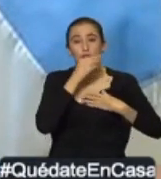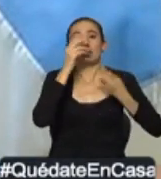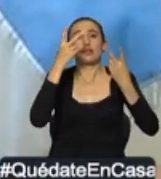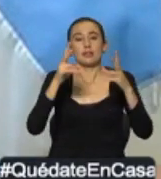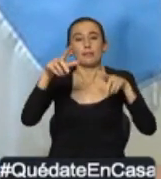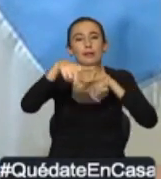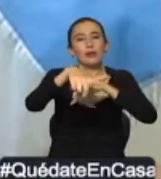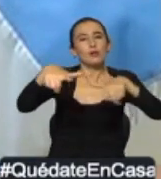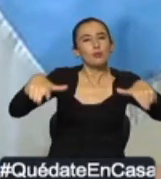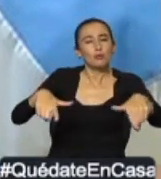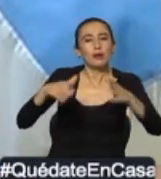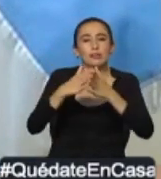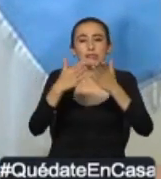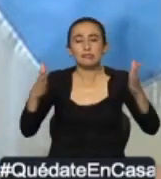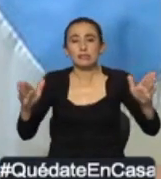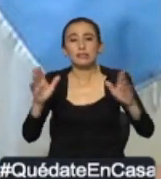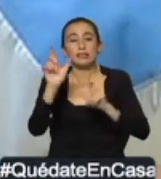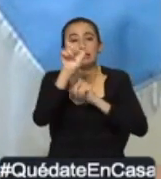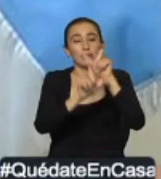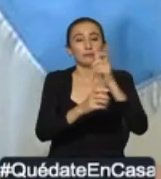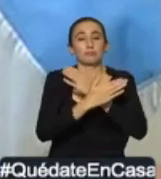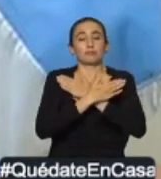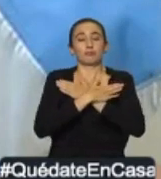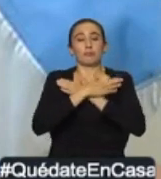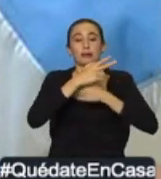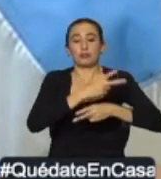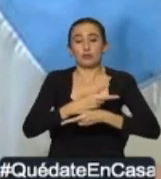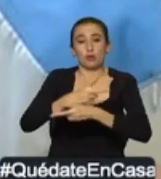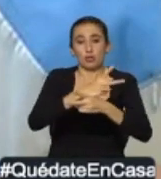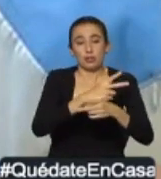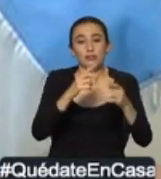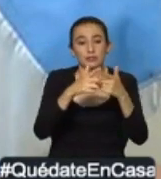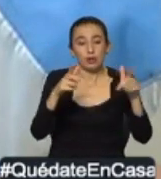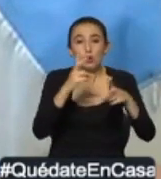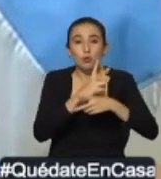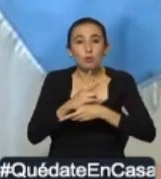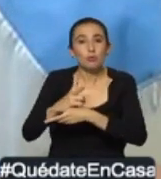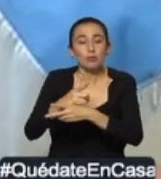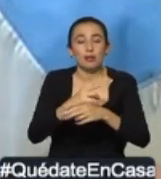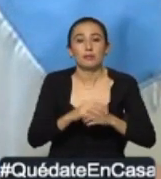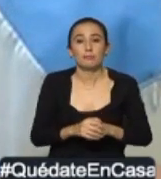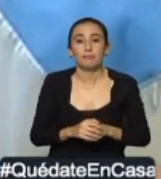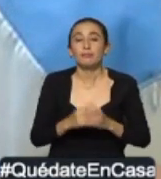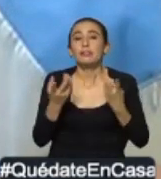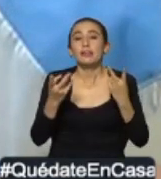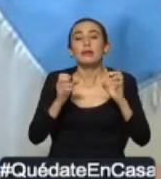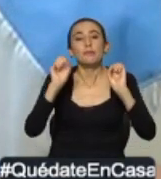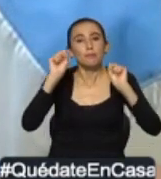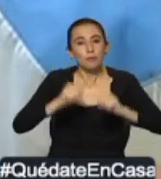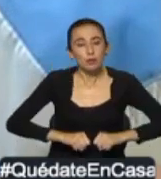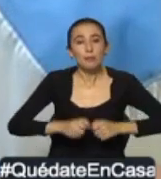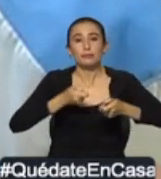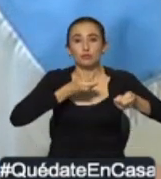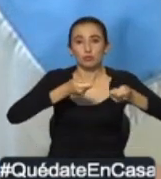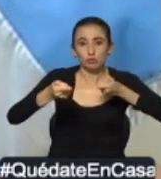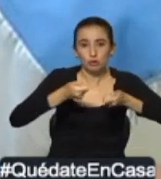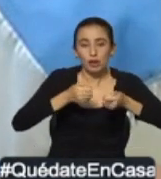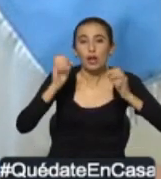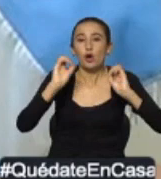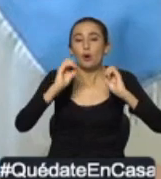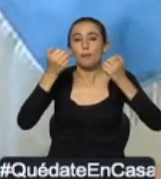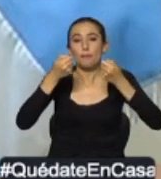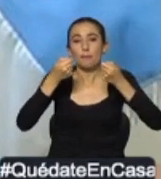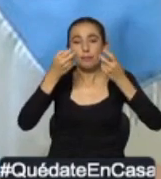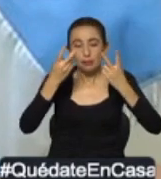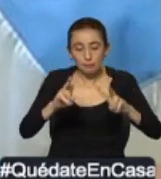salas de aislamiento en todo el país lo que nos permitirá minimizar los efectos de la pandemia de manera más efectiva